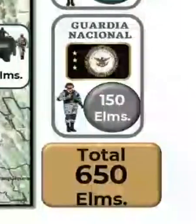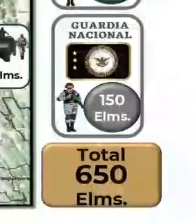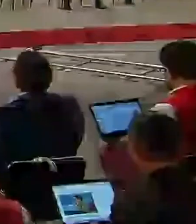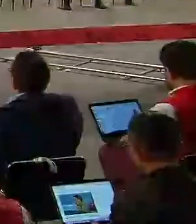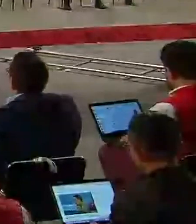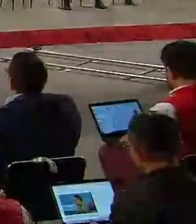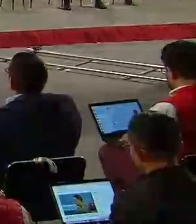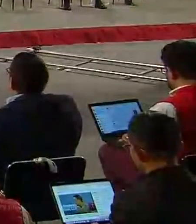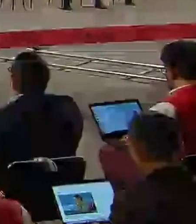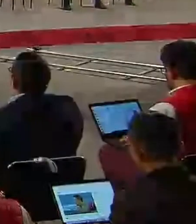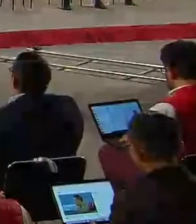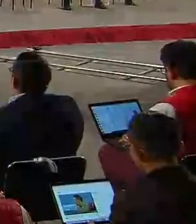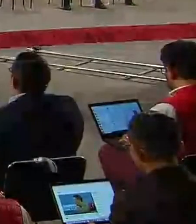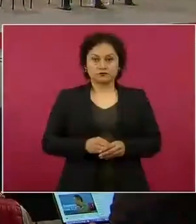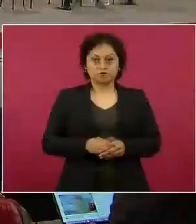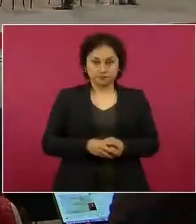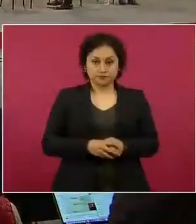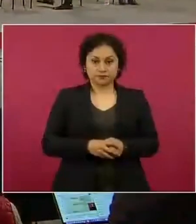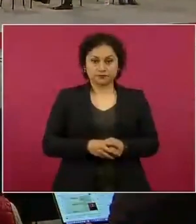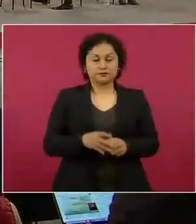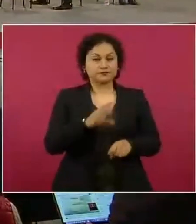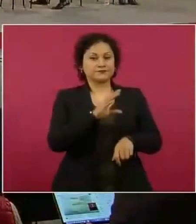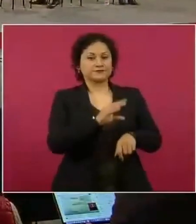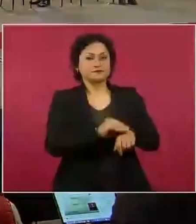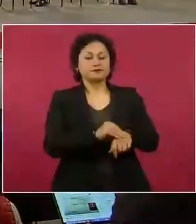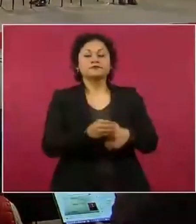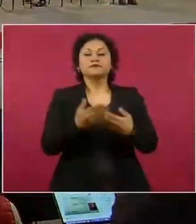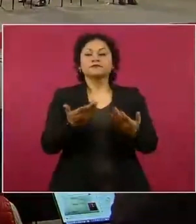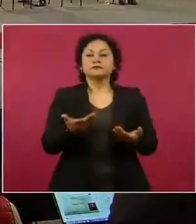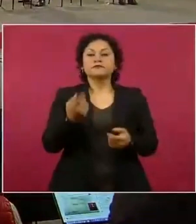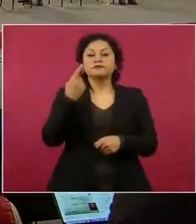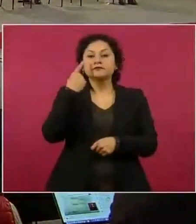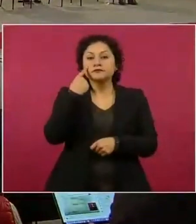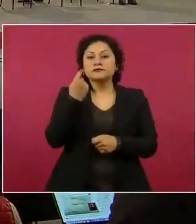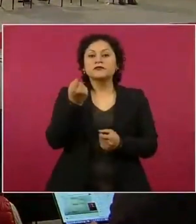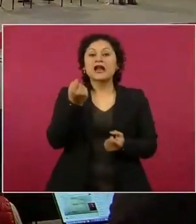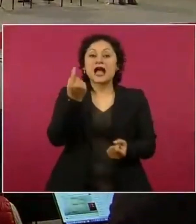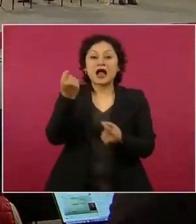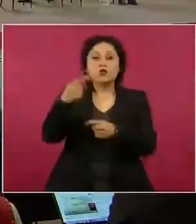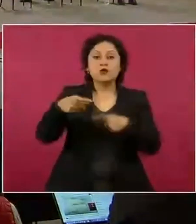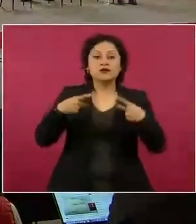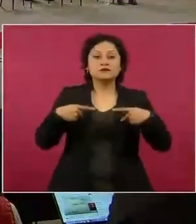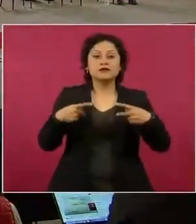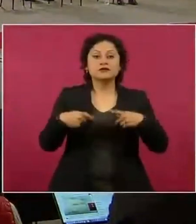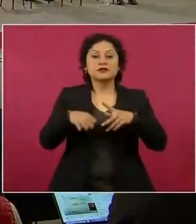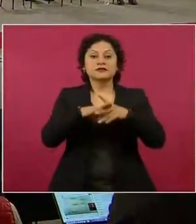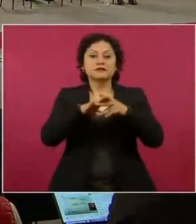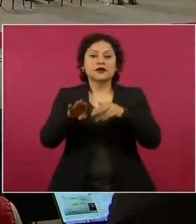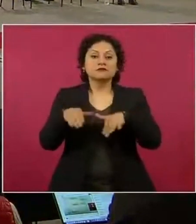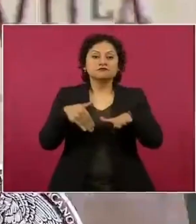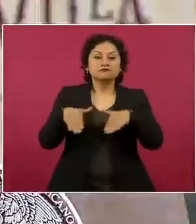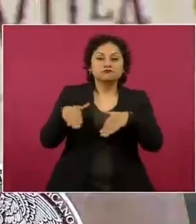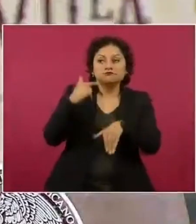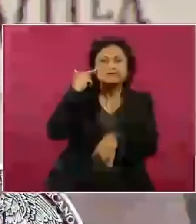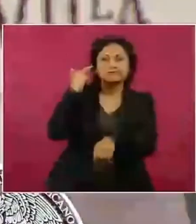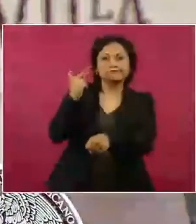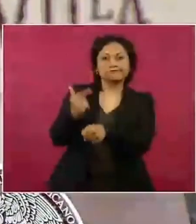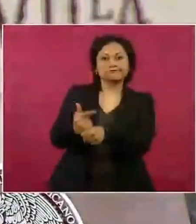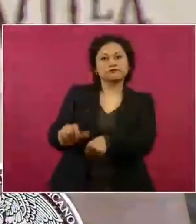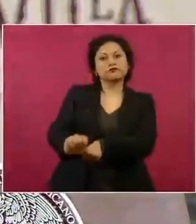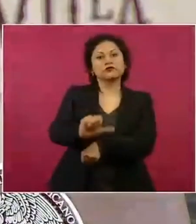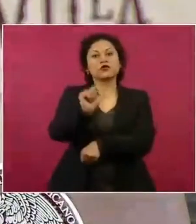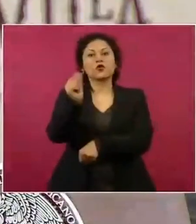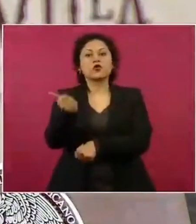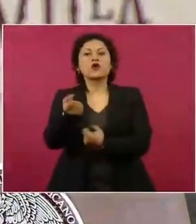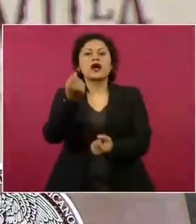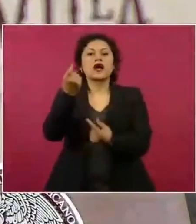migrantes o personas que estén en la misma situación. Se encontraron algunos caminando y otros en unas instalaciones, en unas